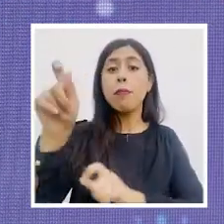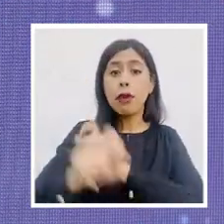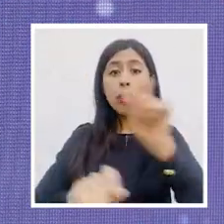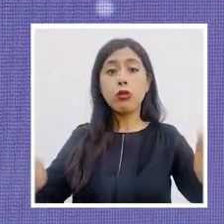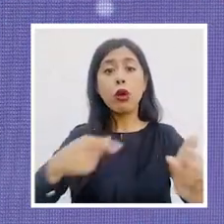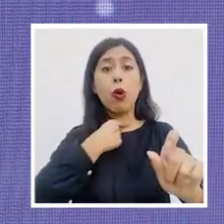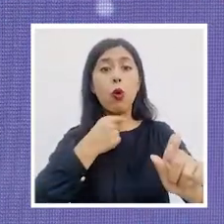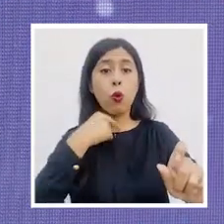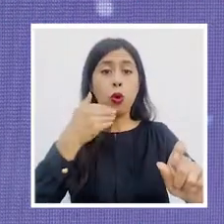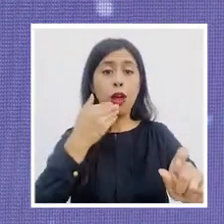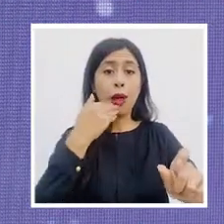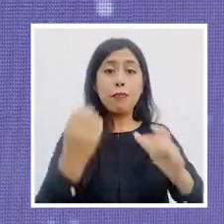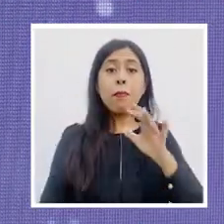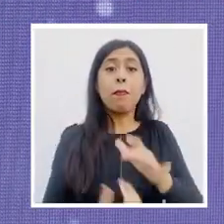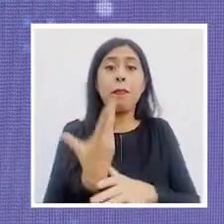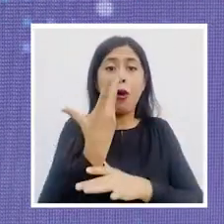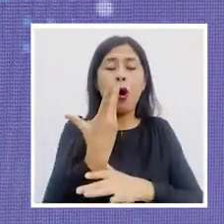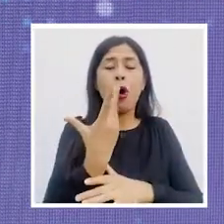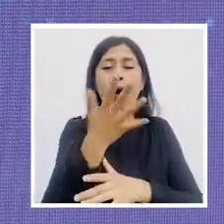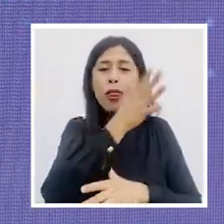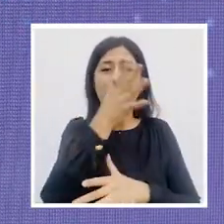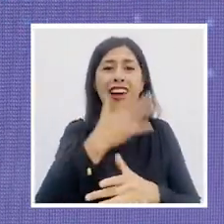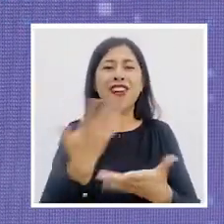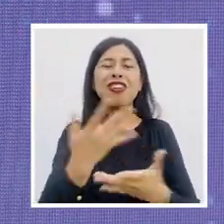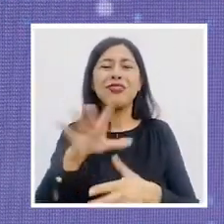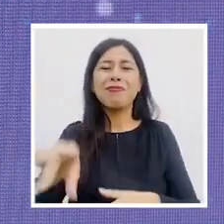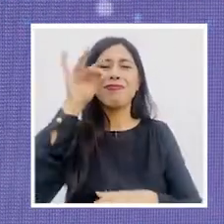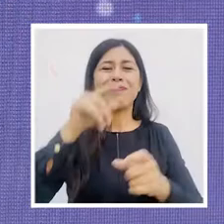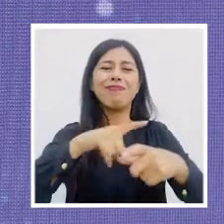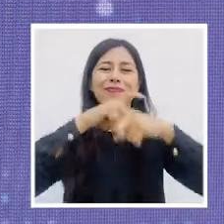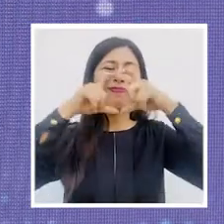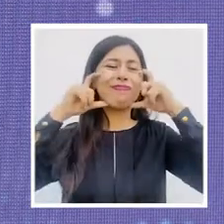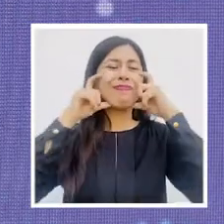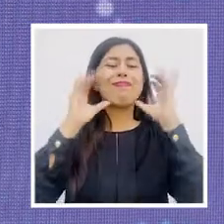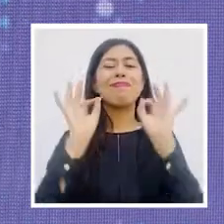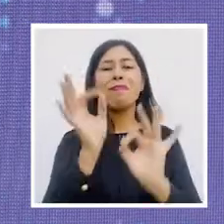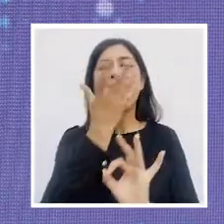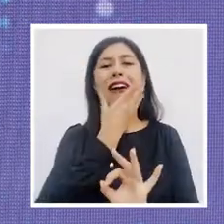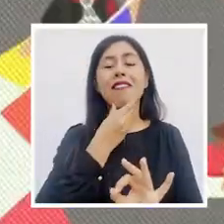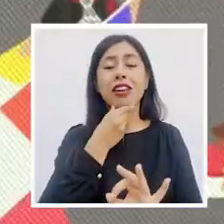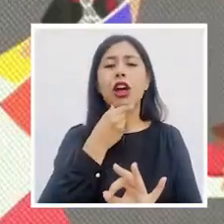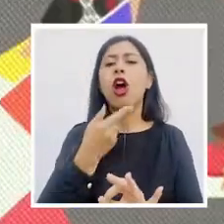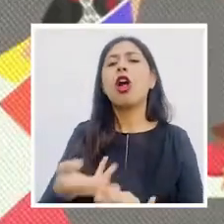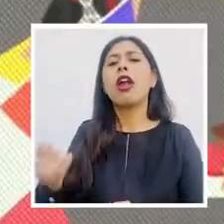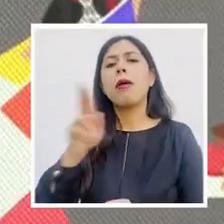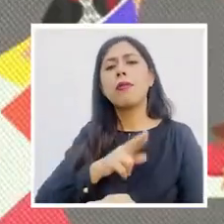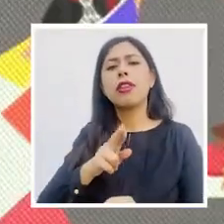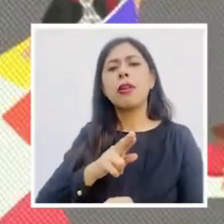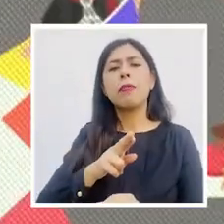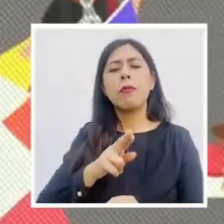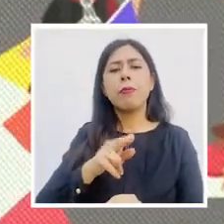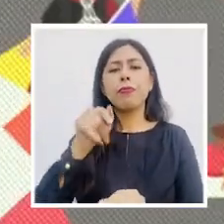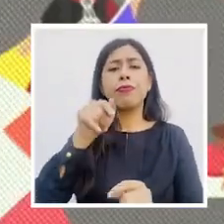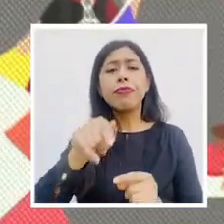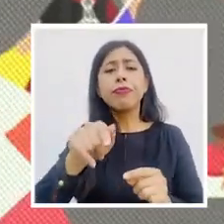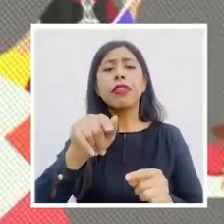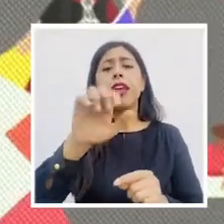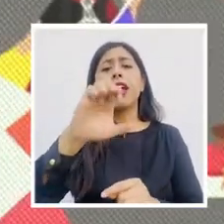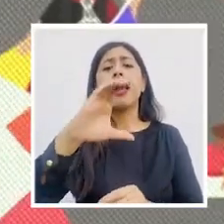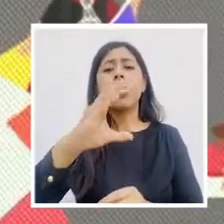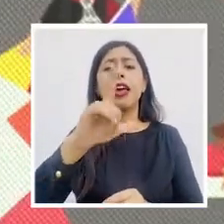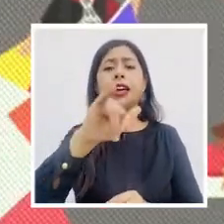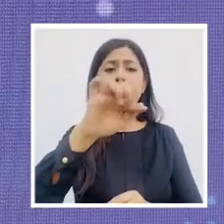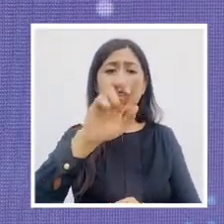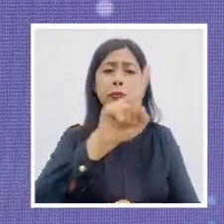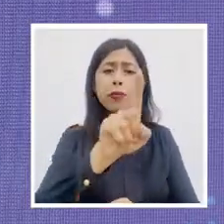quieran ponerse a la moda... Perfecto. ...también les vamos a decir cómo encontrar estas maravillosas mascarillas. Repitamos, la dirección es eclipse.fuchas.cl